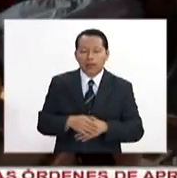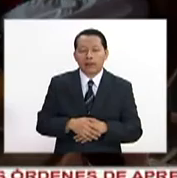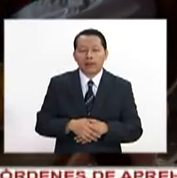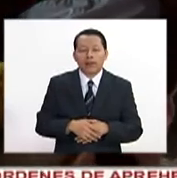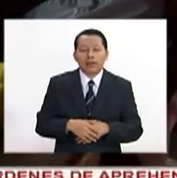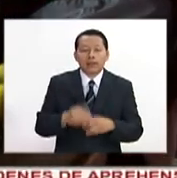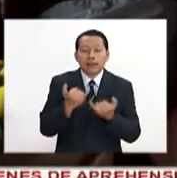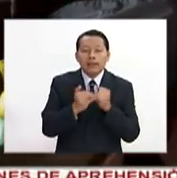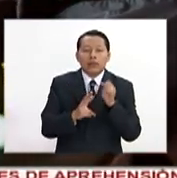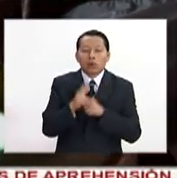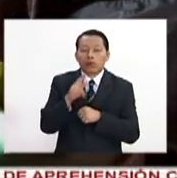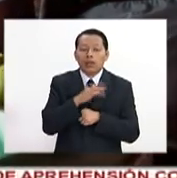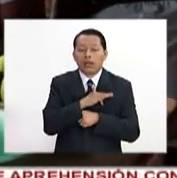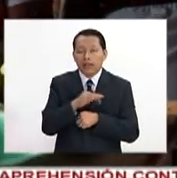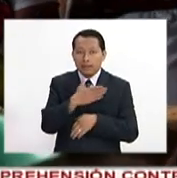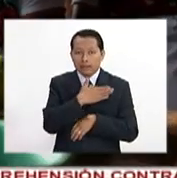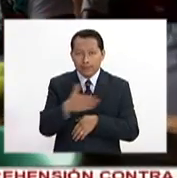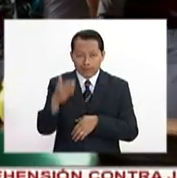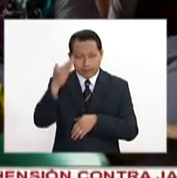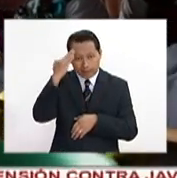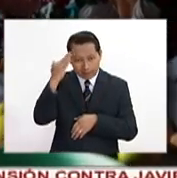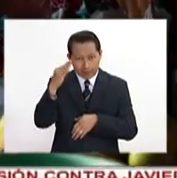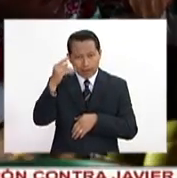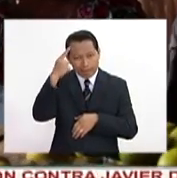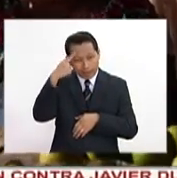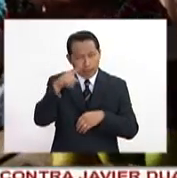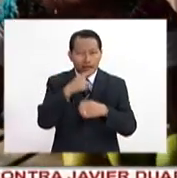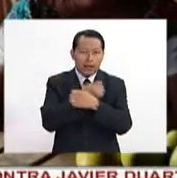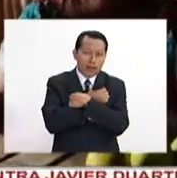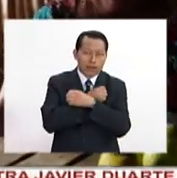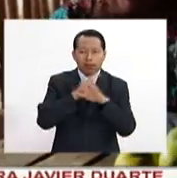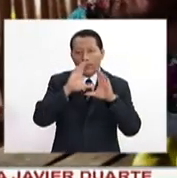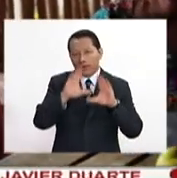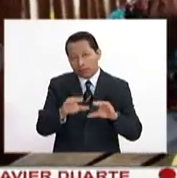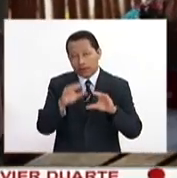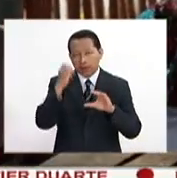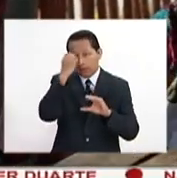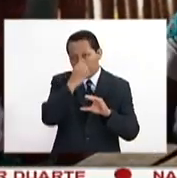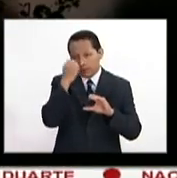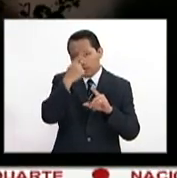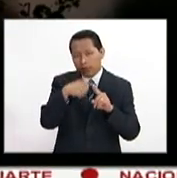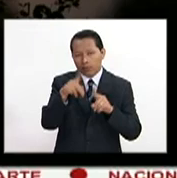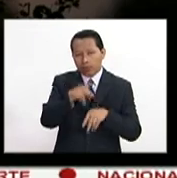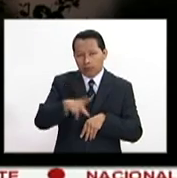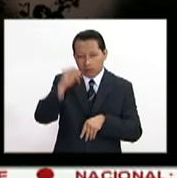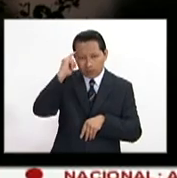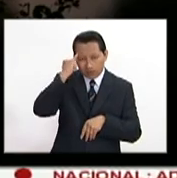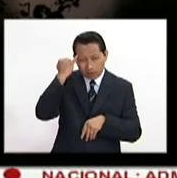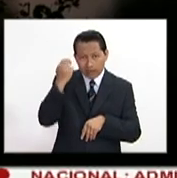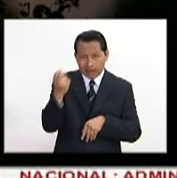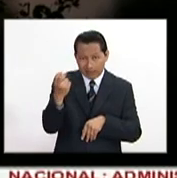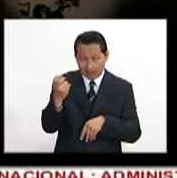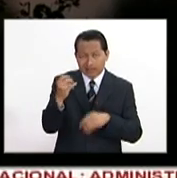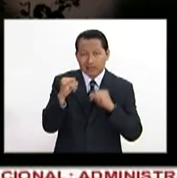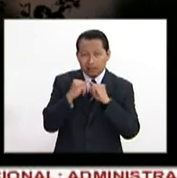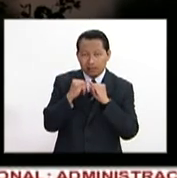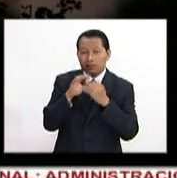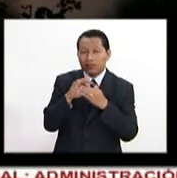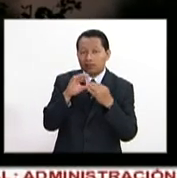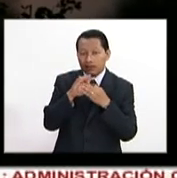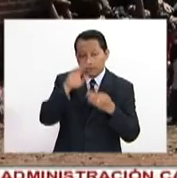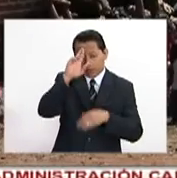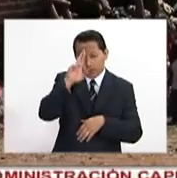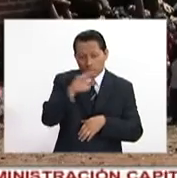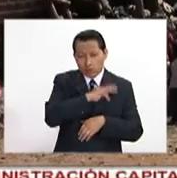Durante la inauguración de la Jornada Académica Educación, Evaluación y Pueblos Indígenas, los consejeros de este instituto aseguraron que el respeto y